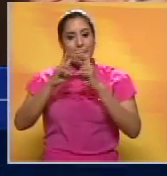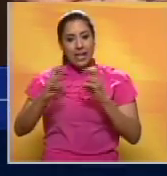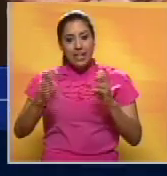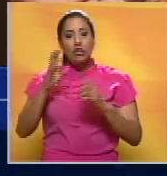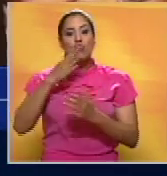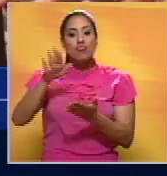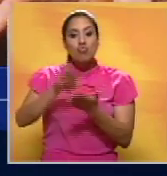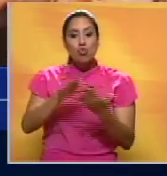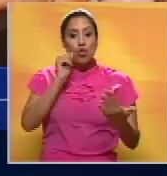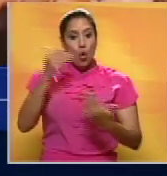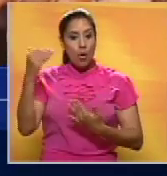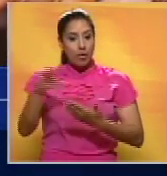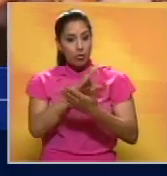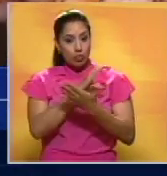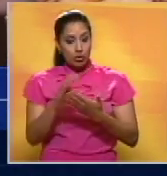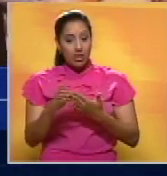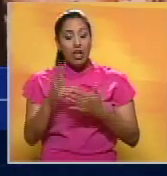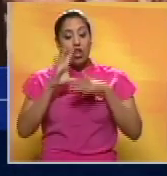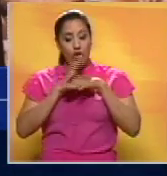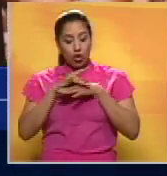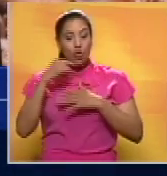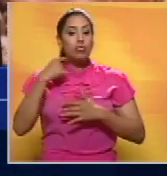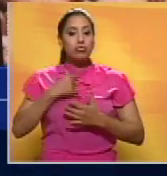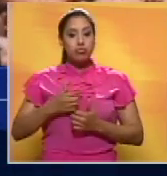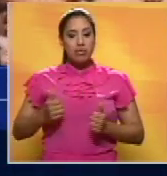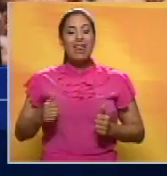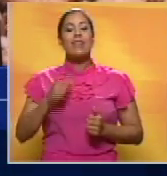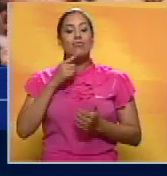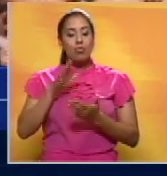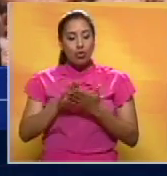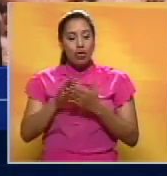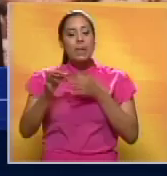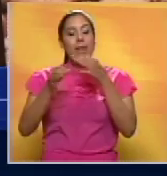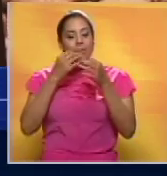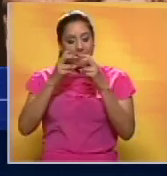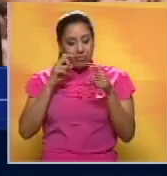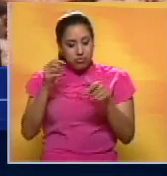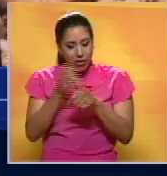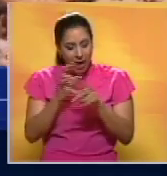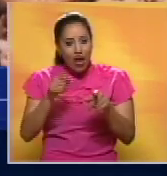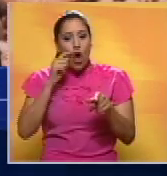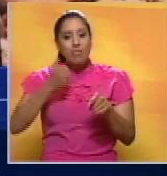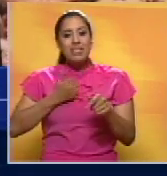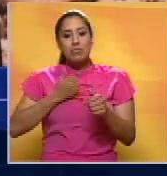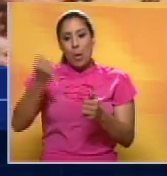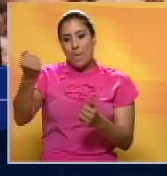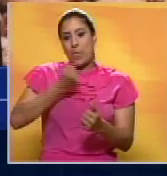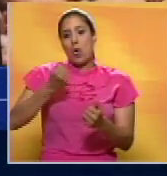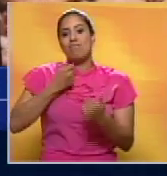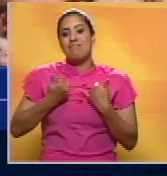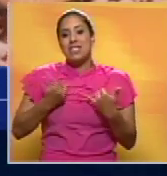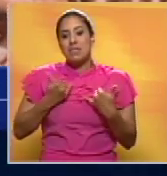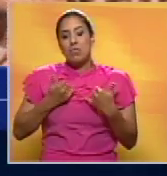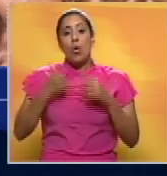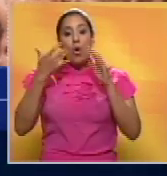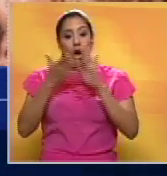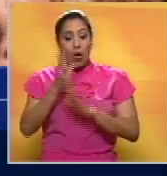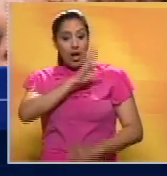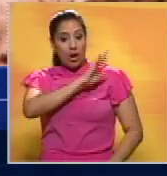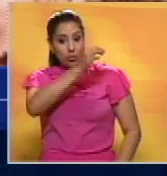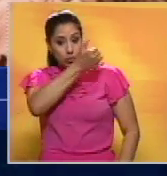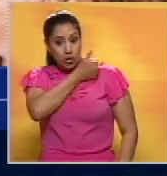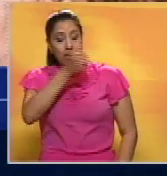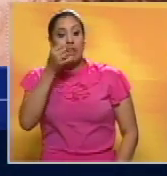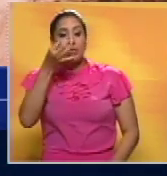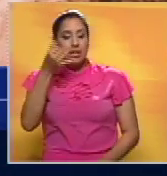investigaciones tras la muerte del músico y un médico forense confirmó en Detroit que Chris se suicidó. Se pudo conocer que las